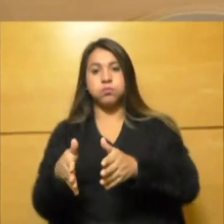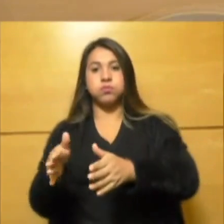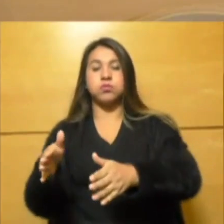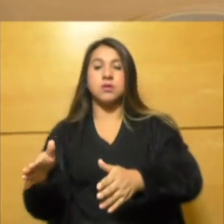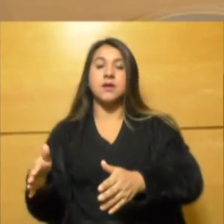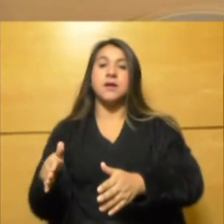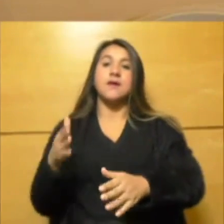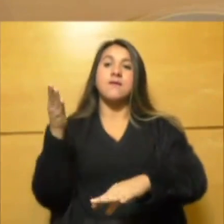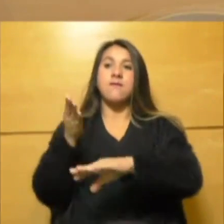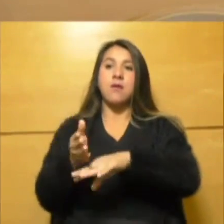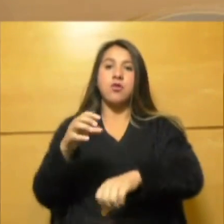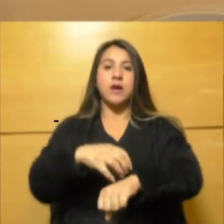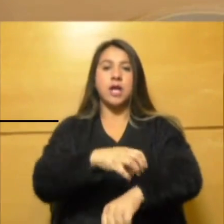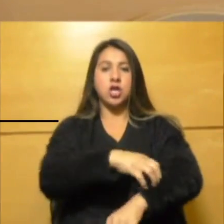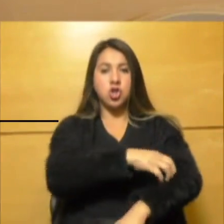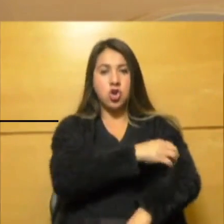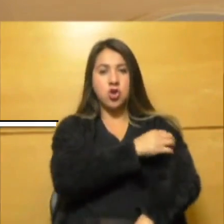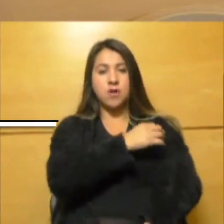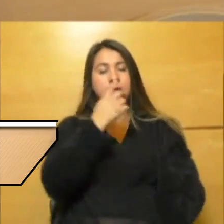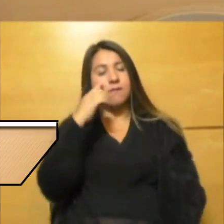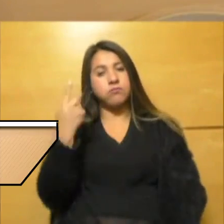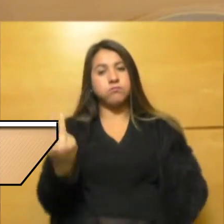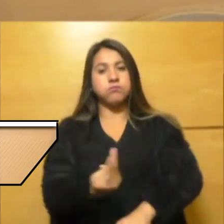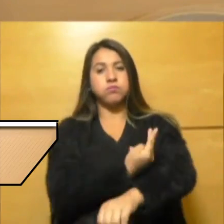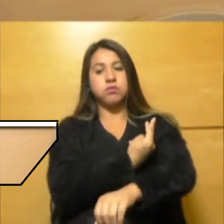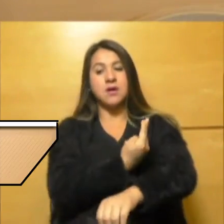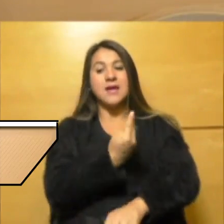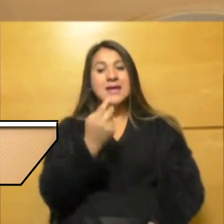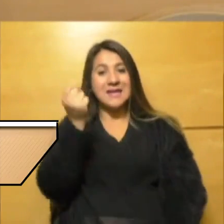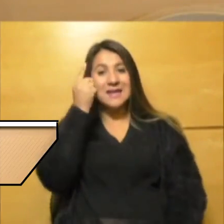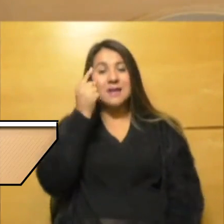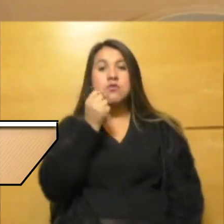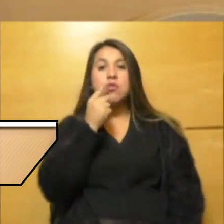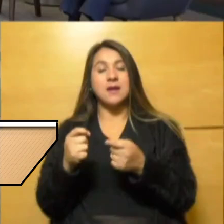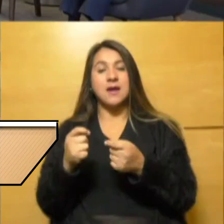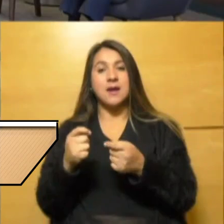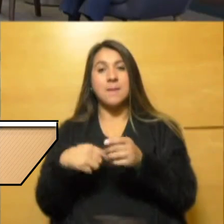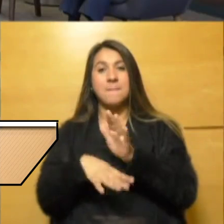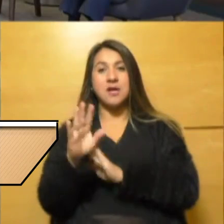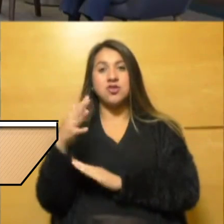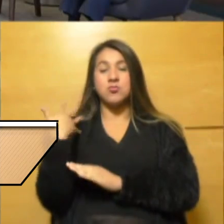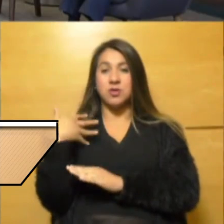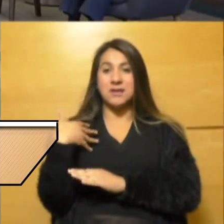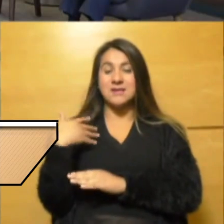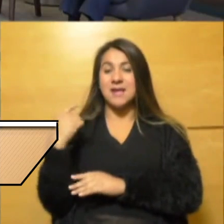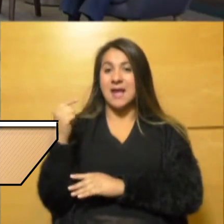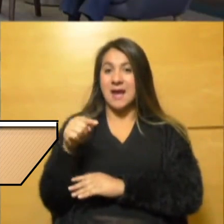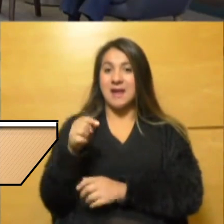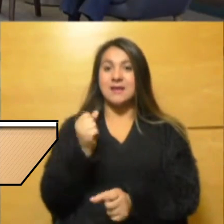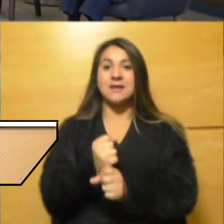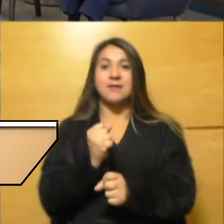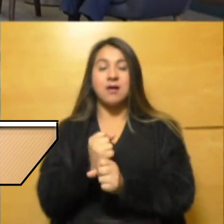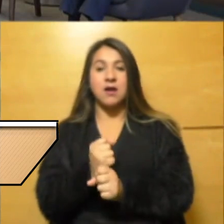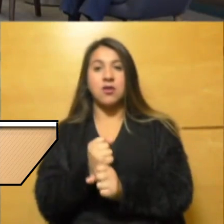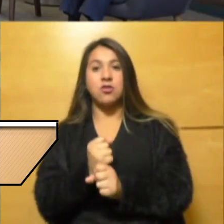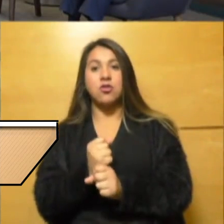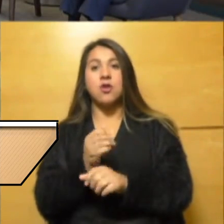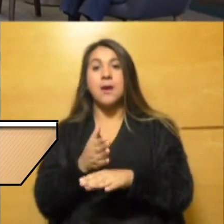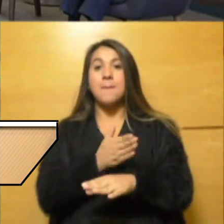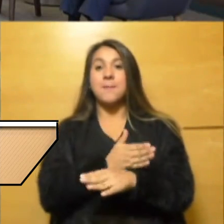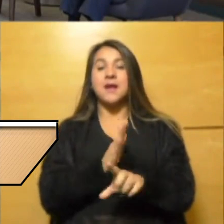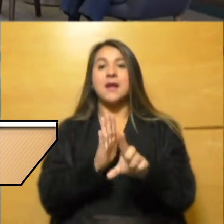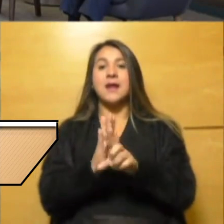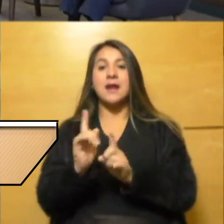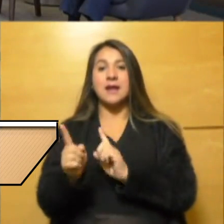El presidente de la Cámara de Diputadas y Diputados, Diego Paulsen, participó en un conversatorio denominado ¿Cómo legislar bien